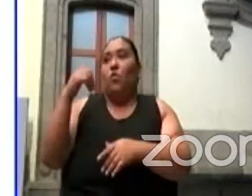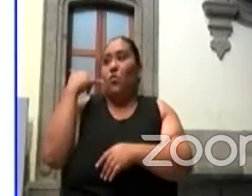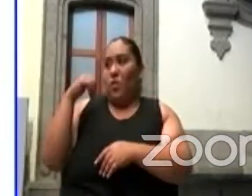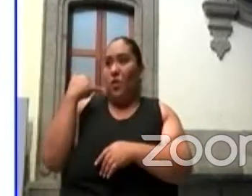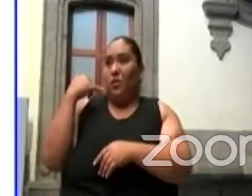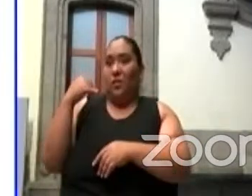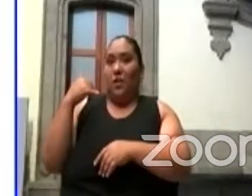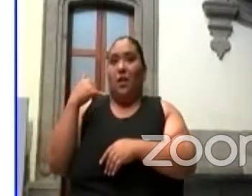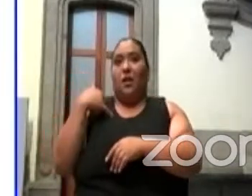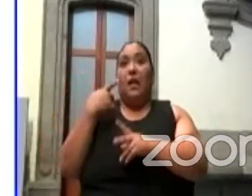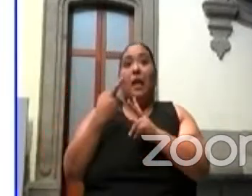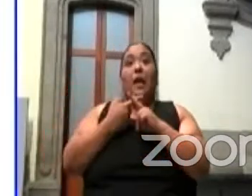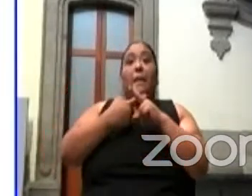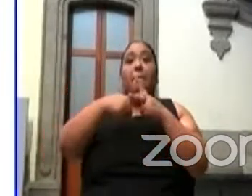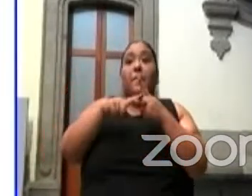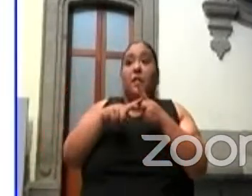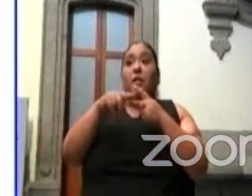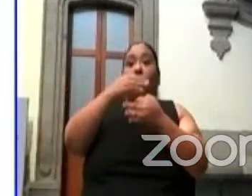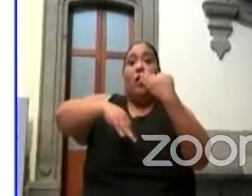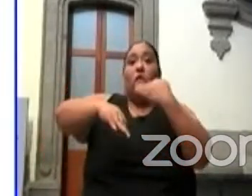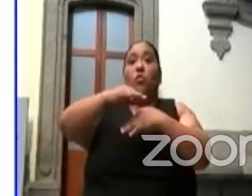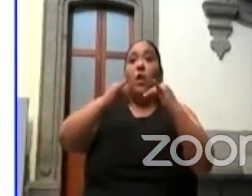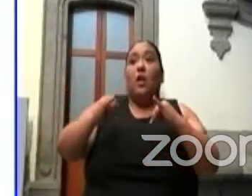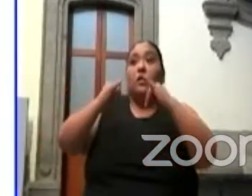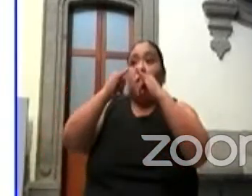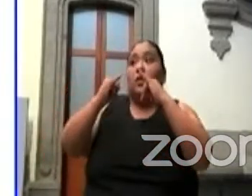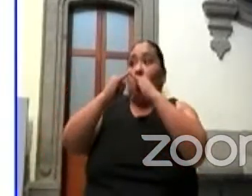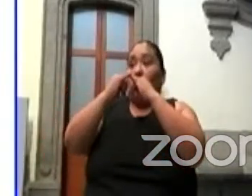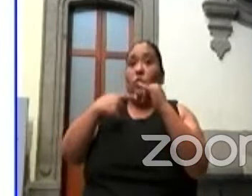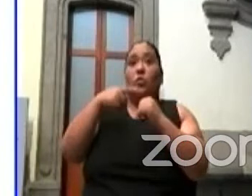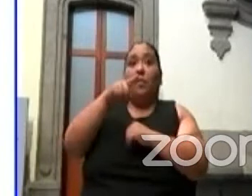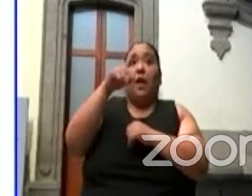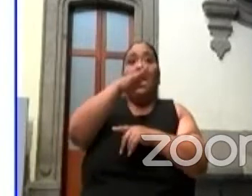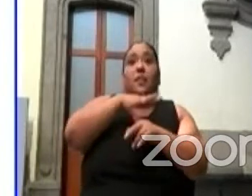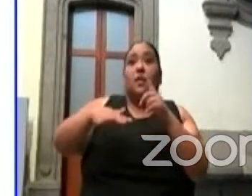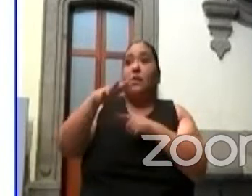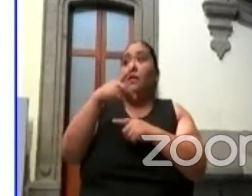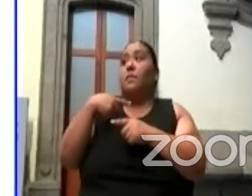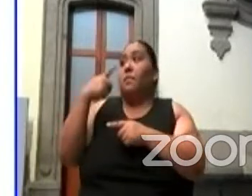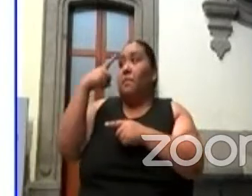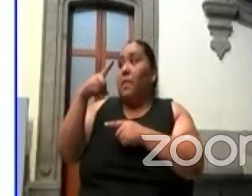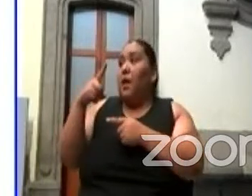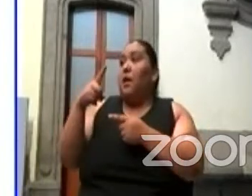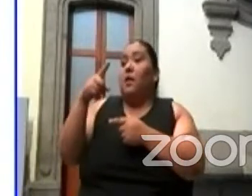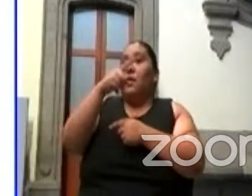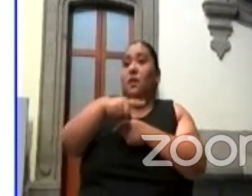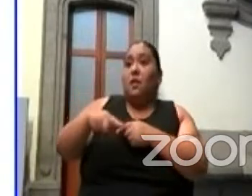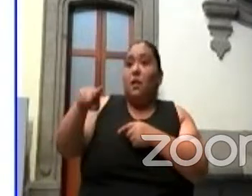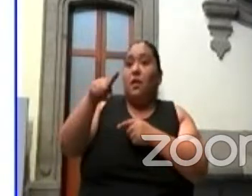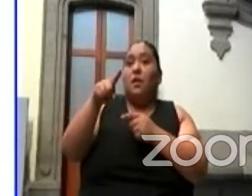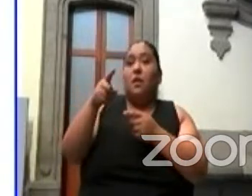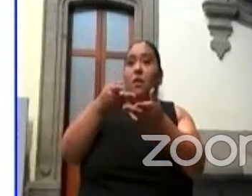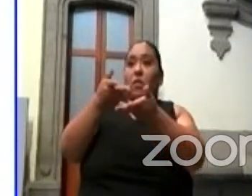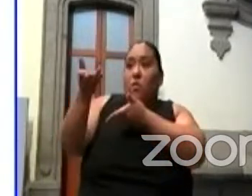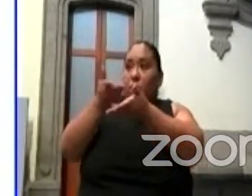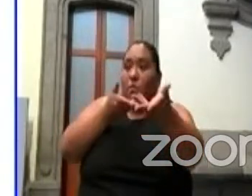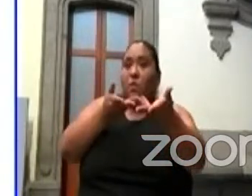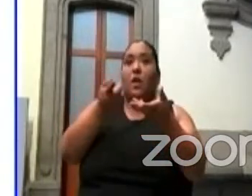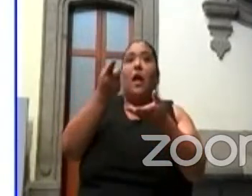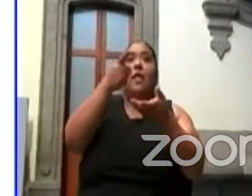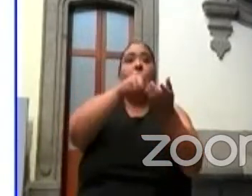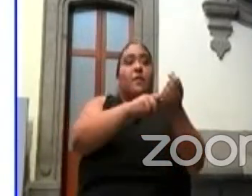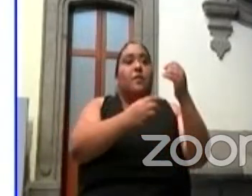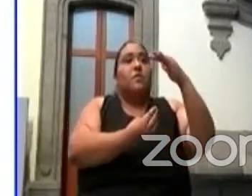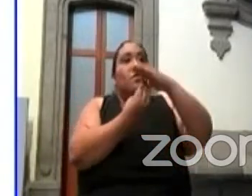Empezamos a involucrar a las dependencias a través de enlaces. Para ello establecimos mesas de trabajo